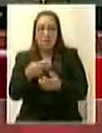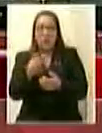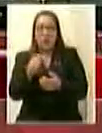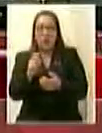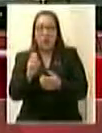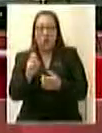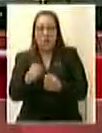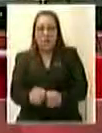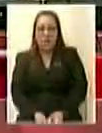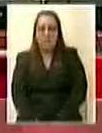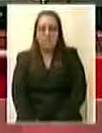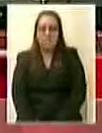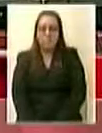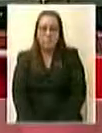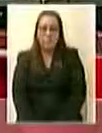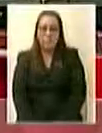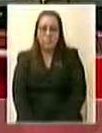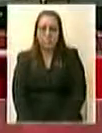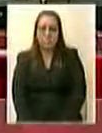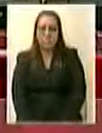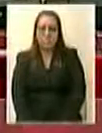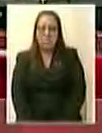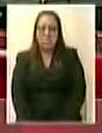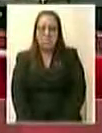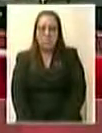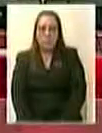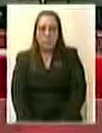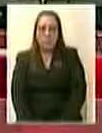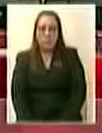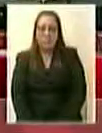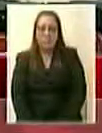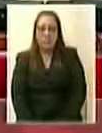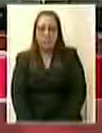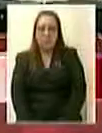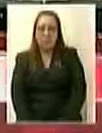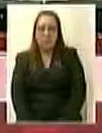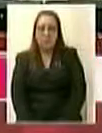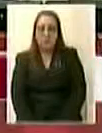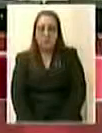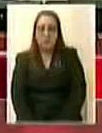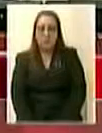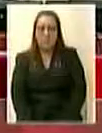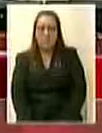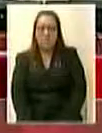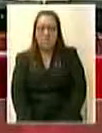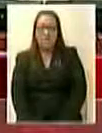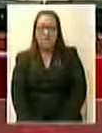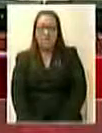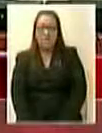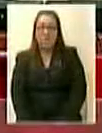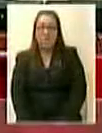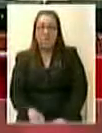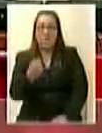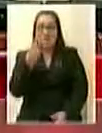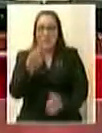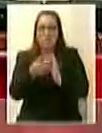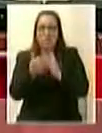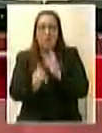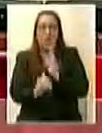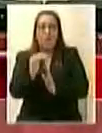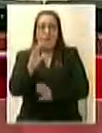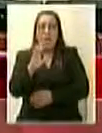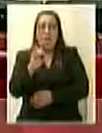hidrogenadas, y les ha alterado la estructura molecular del producto y hace y está científicamente demostrado que eleva el